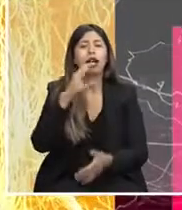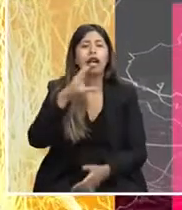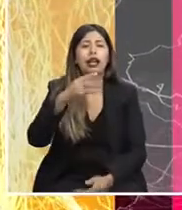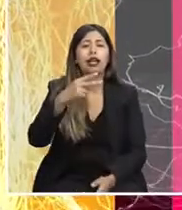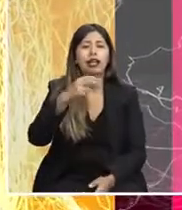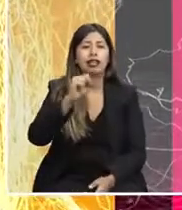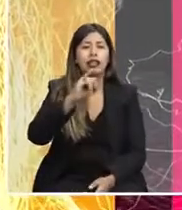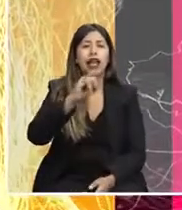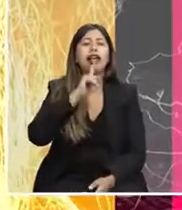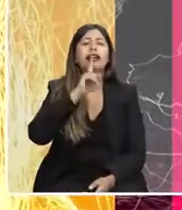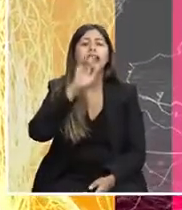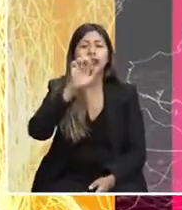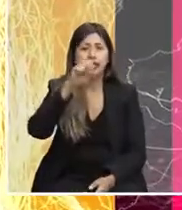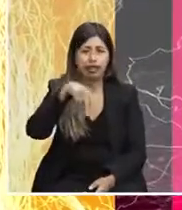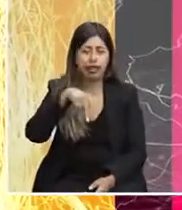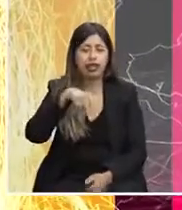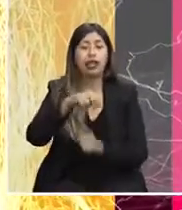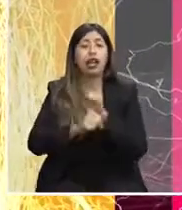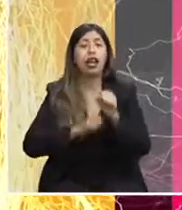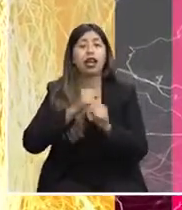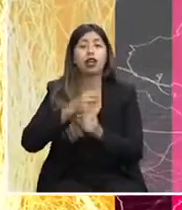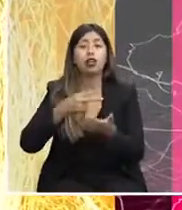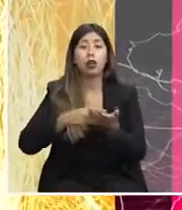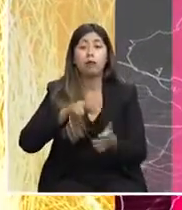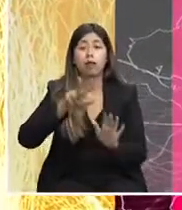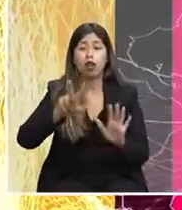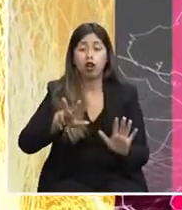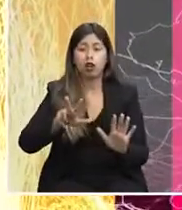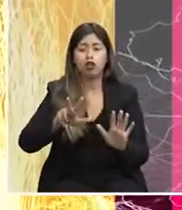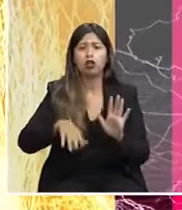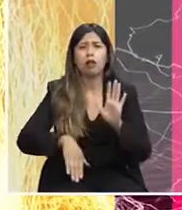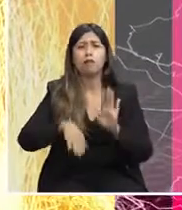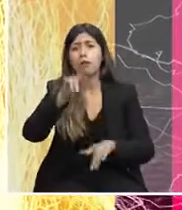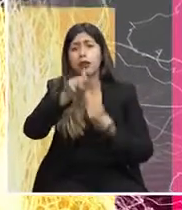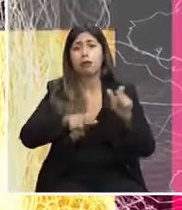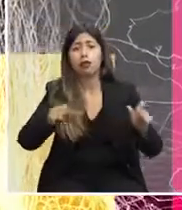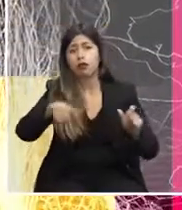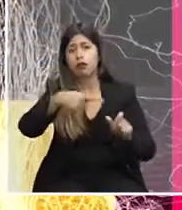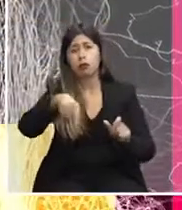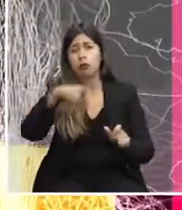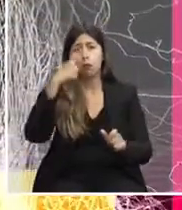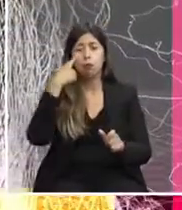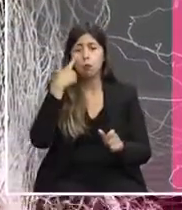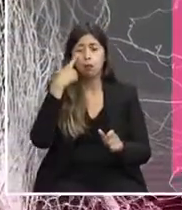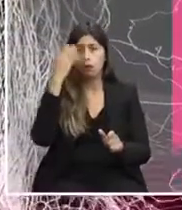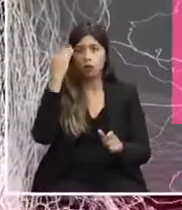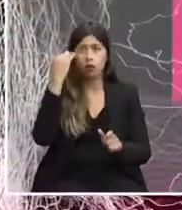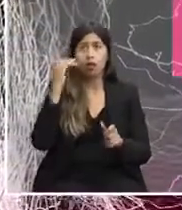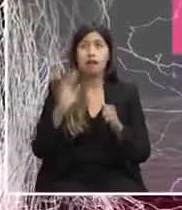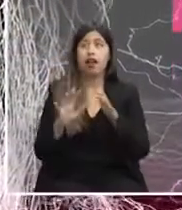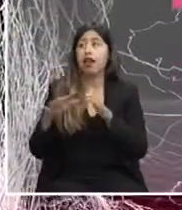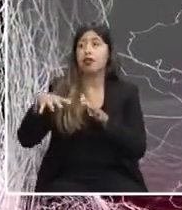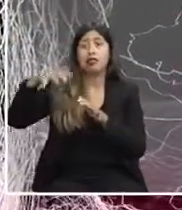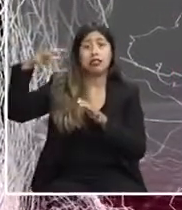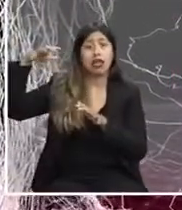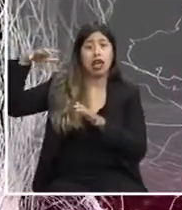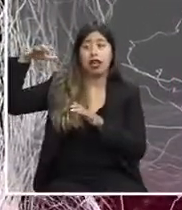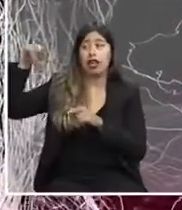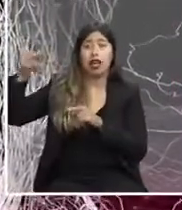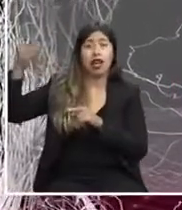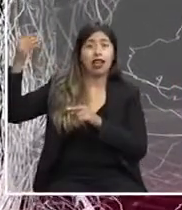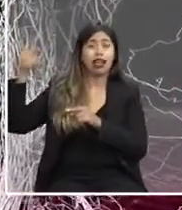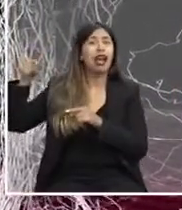2008. La mayoría de la población, o prácticamente toda, desconocía, por ejemplo, que el cerrito que tenían atrás era un